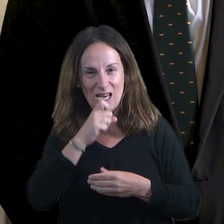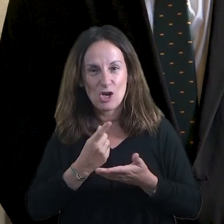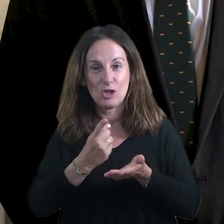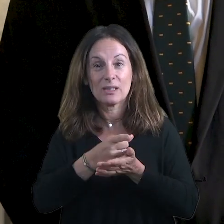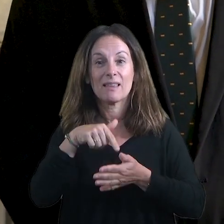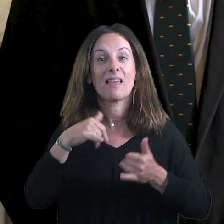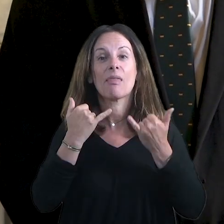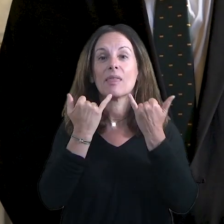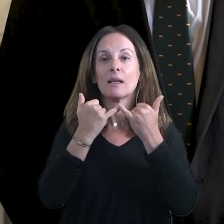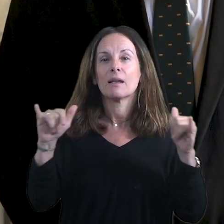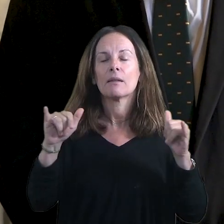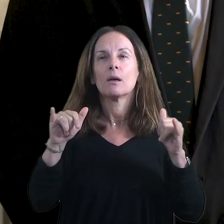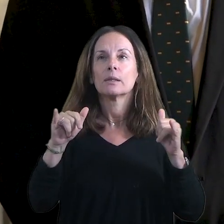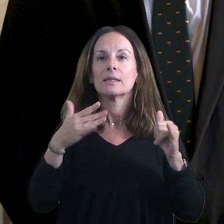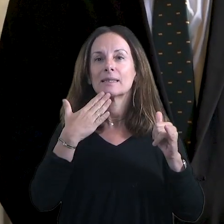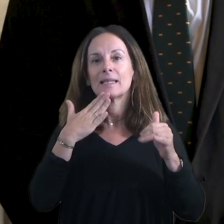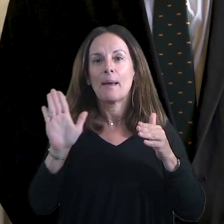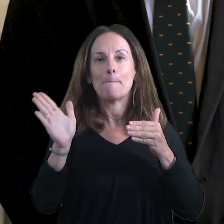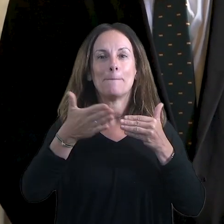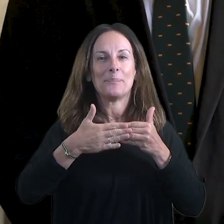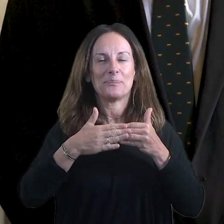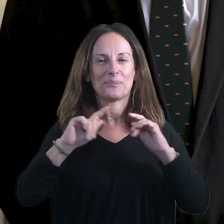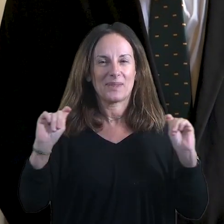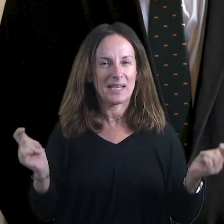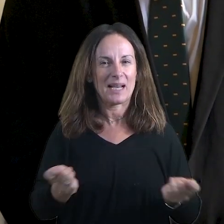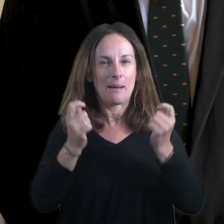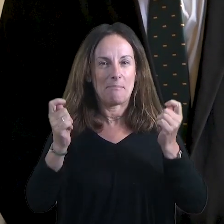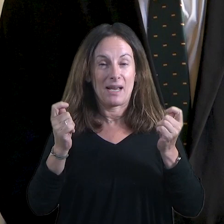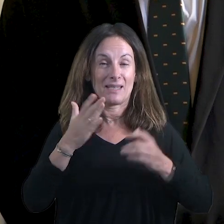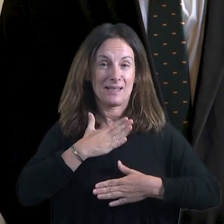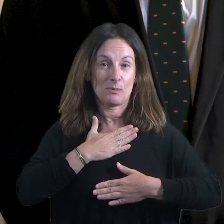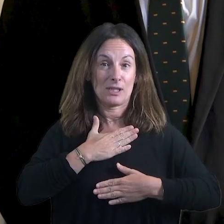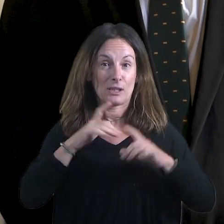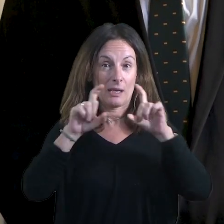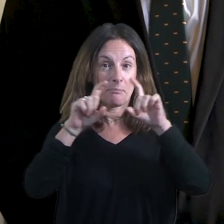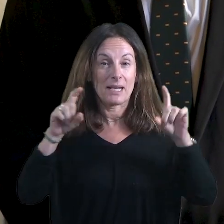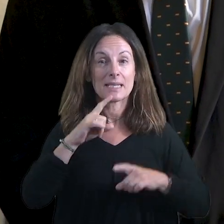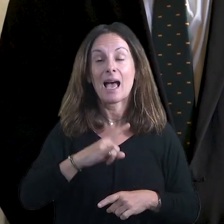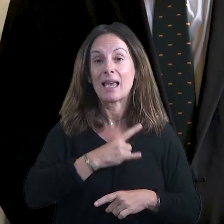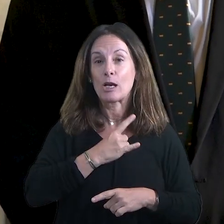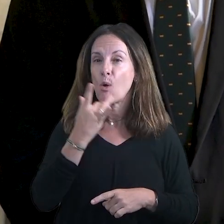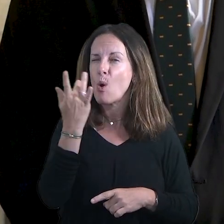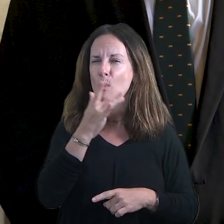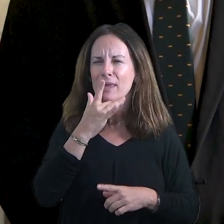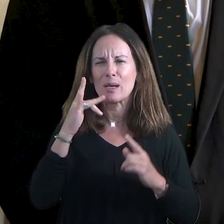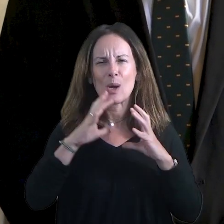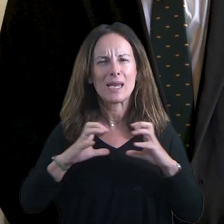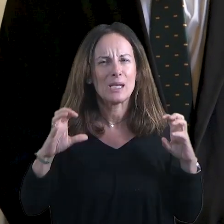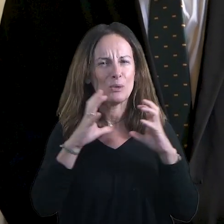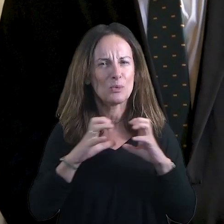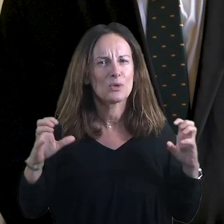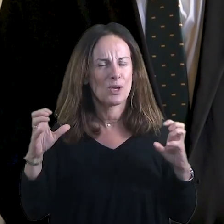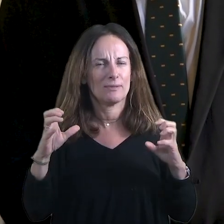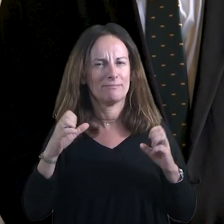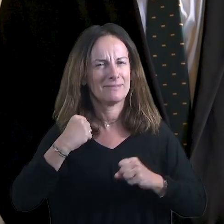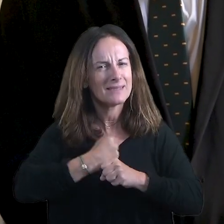en este acto y en el cierre de una campaña que en Ecovidrio pues le ponemos mucha ilusión, muchas ganas y nos gusta mucho. Le ponemos